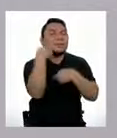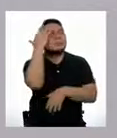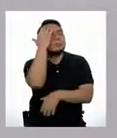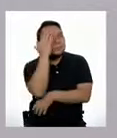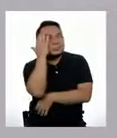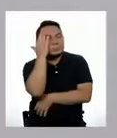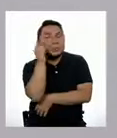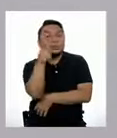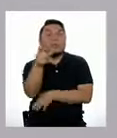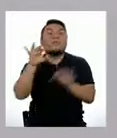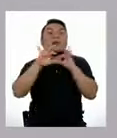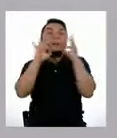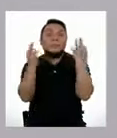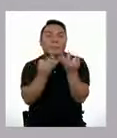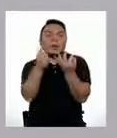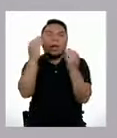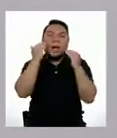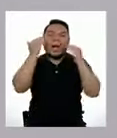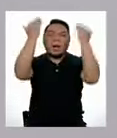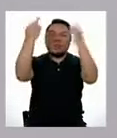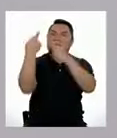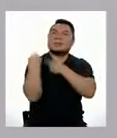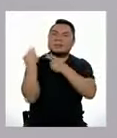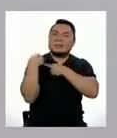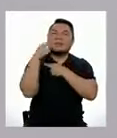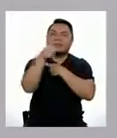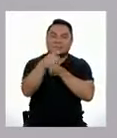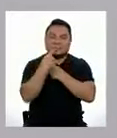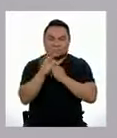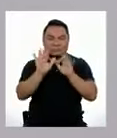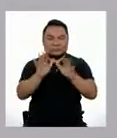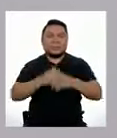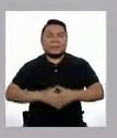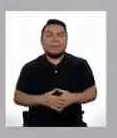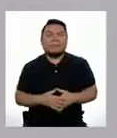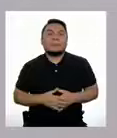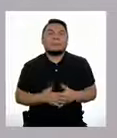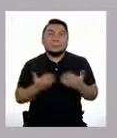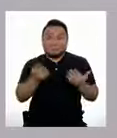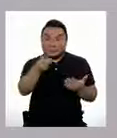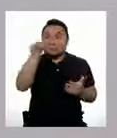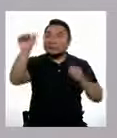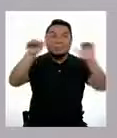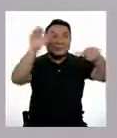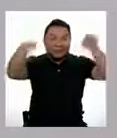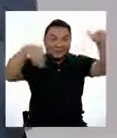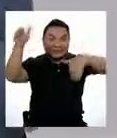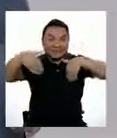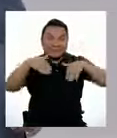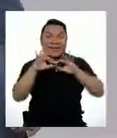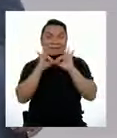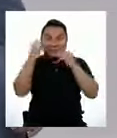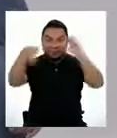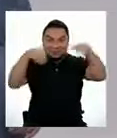reflexionar con tus familiares o adultos responsables con los que vivas. Ve por ellos, ve, llámalos. ¿Ya están contigo